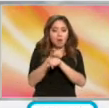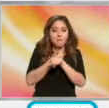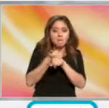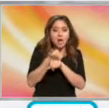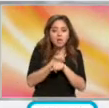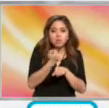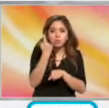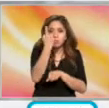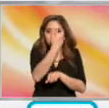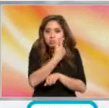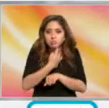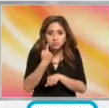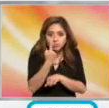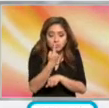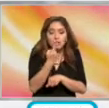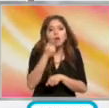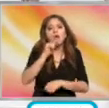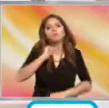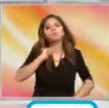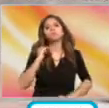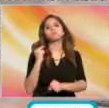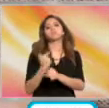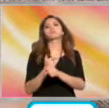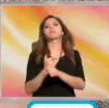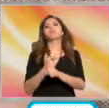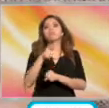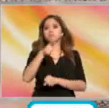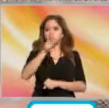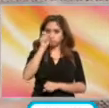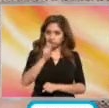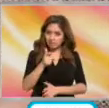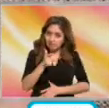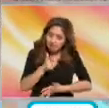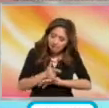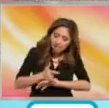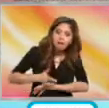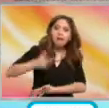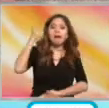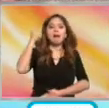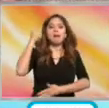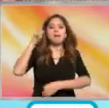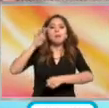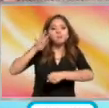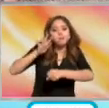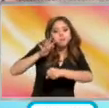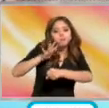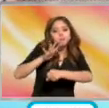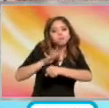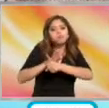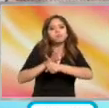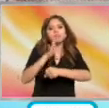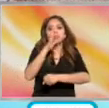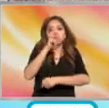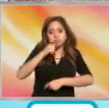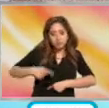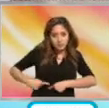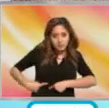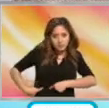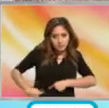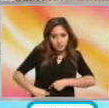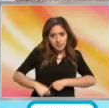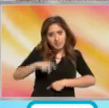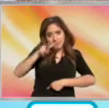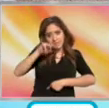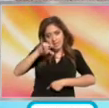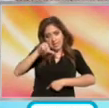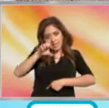conjuntivas, etcétera. Y eso ya está hablando de un cuadro crónico que se agudizó por la impactación o la obstrucción del conducto